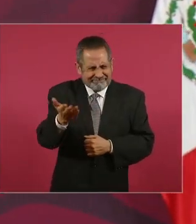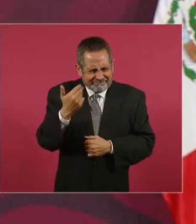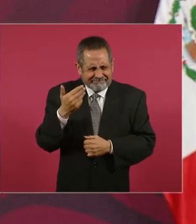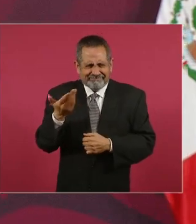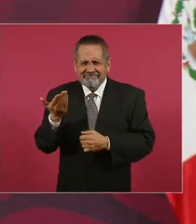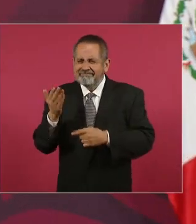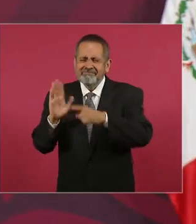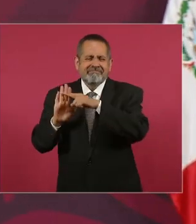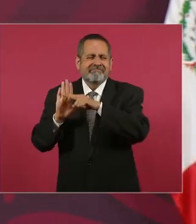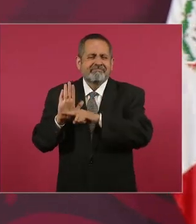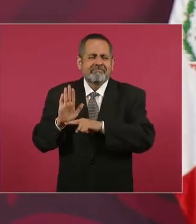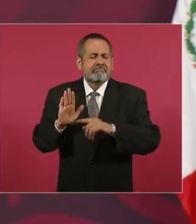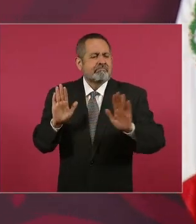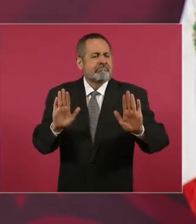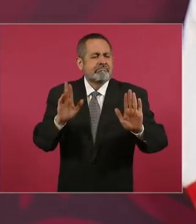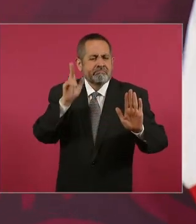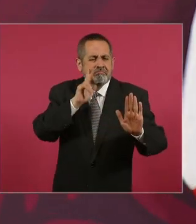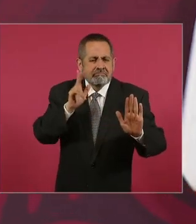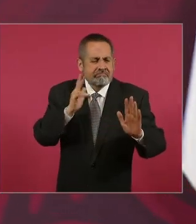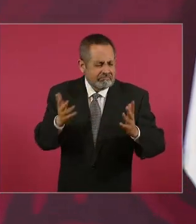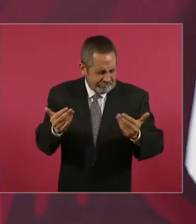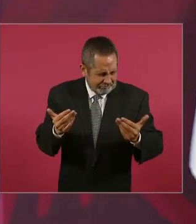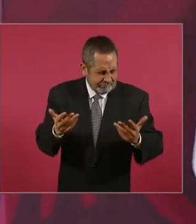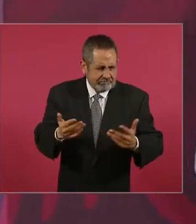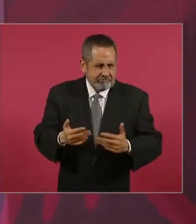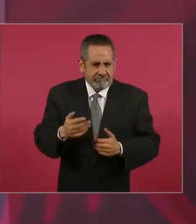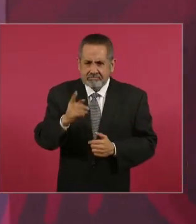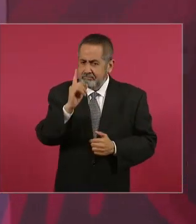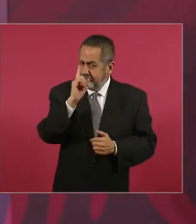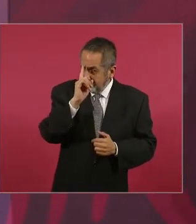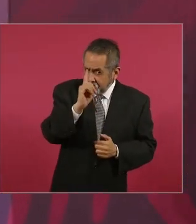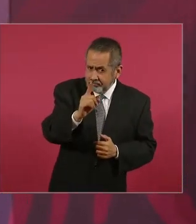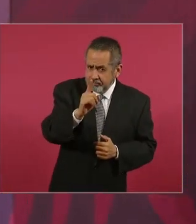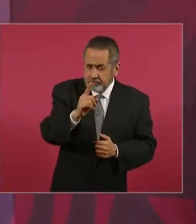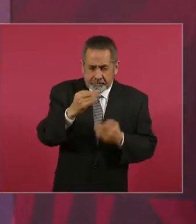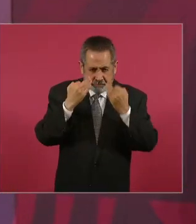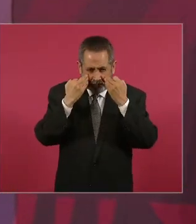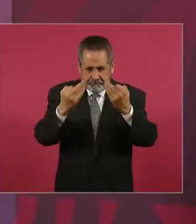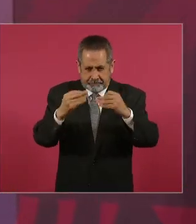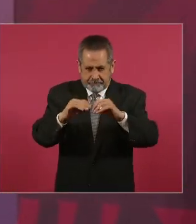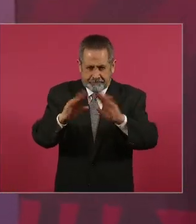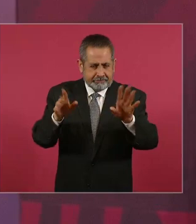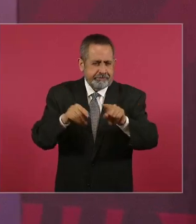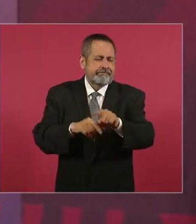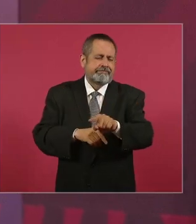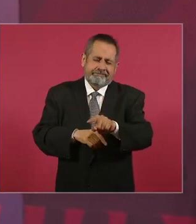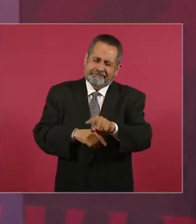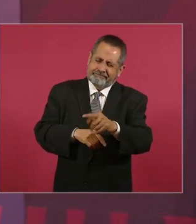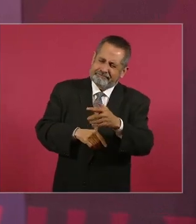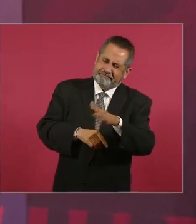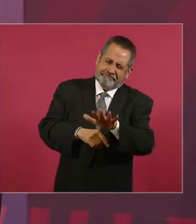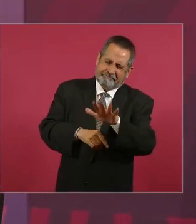eso. Nada más que es muy evidente de que